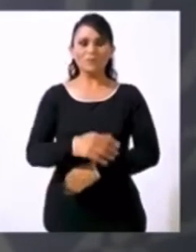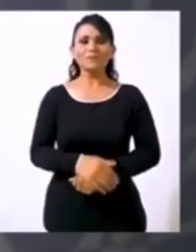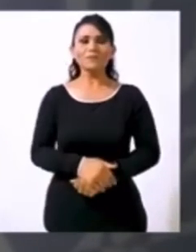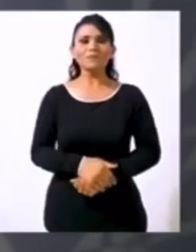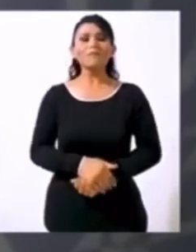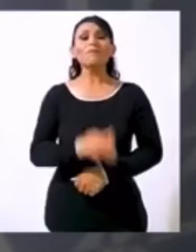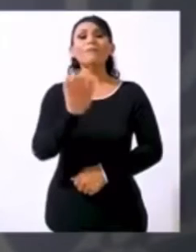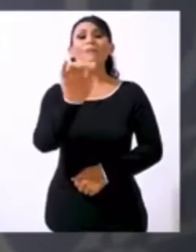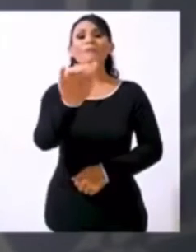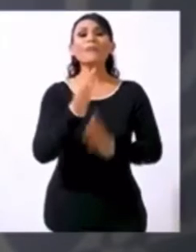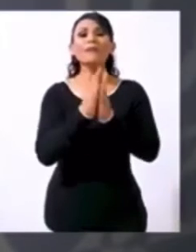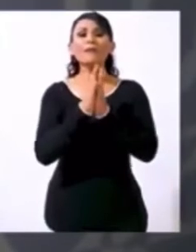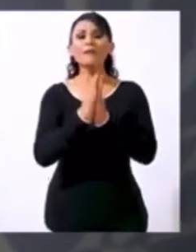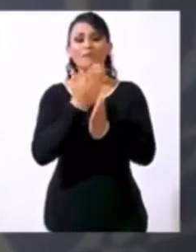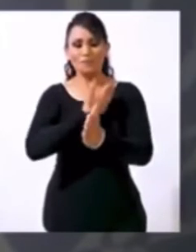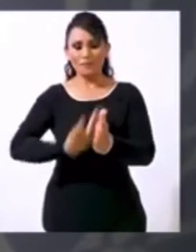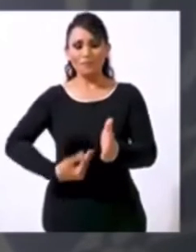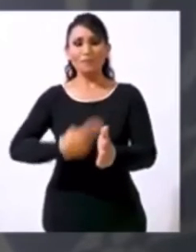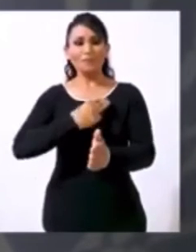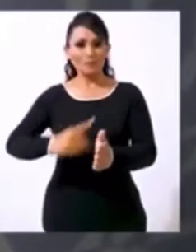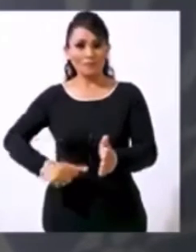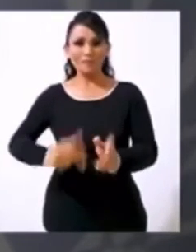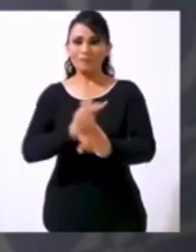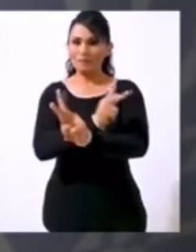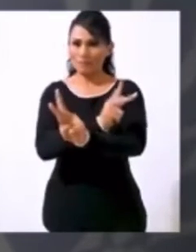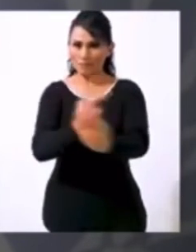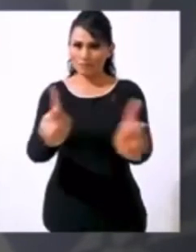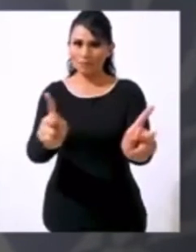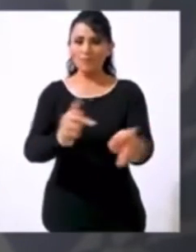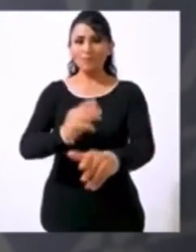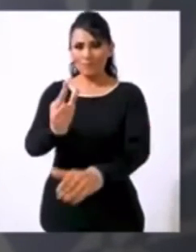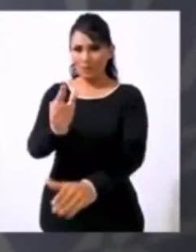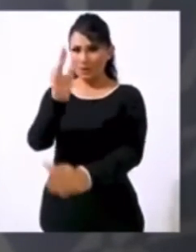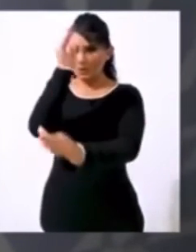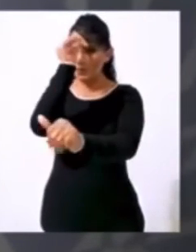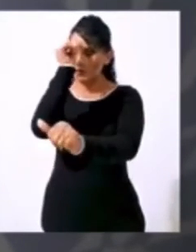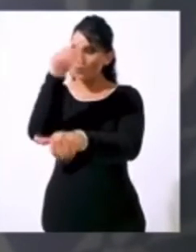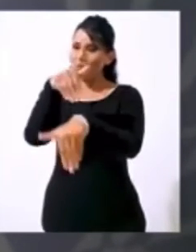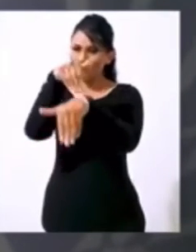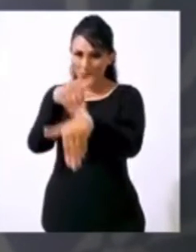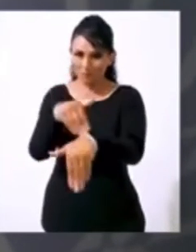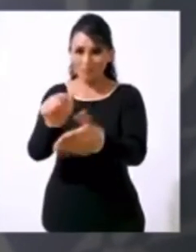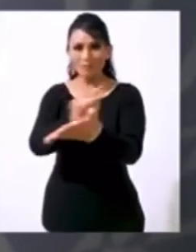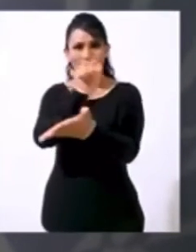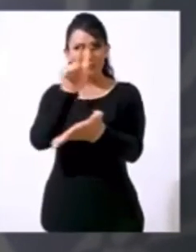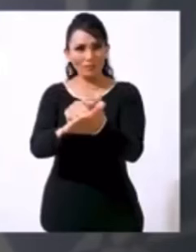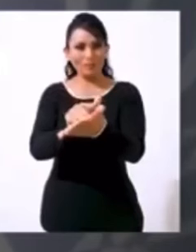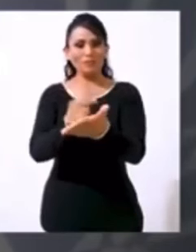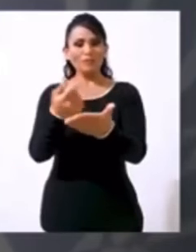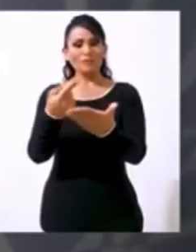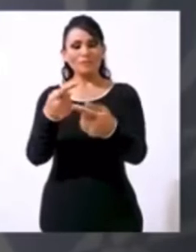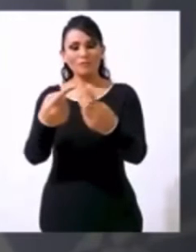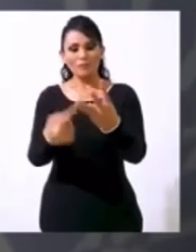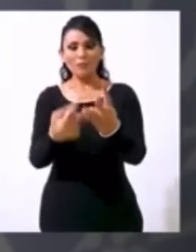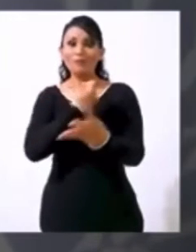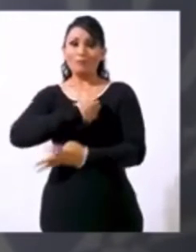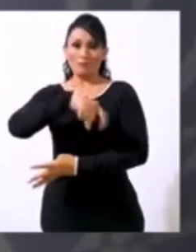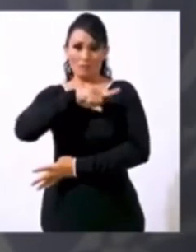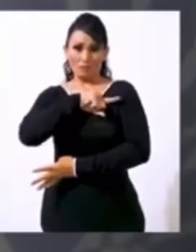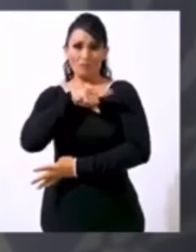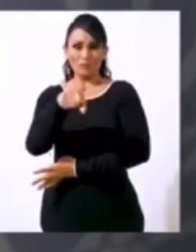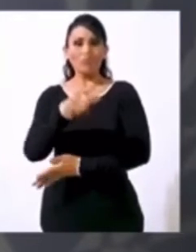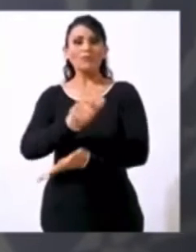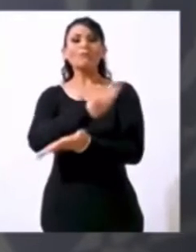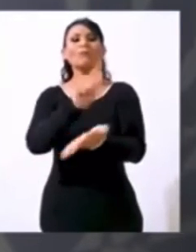municipales acaten las medidas sanitarias, usando la ley en el ámbito de sus competencias